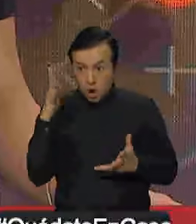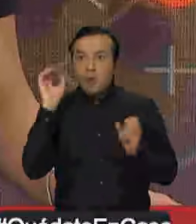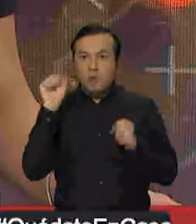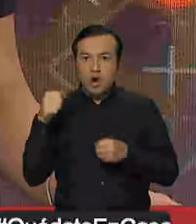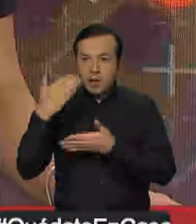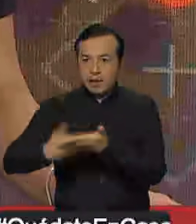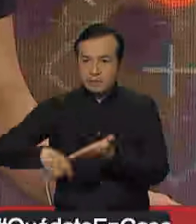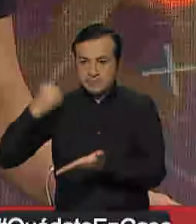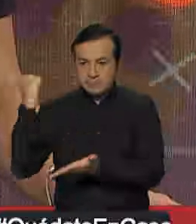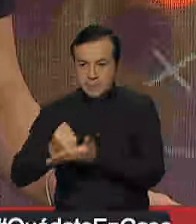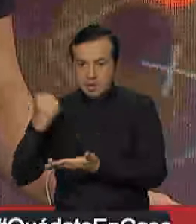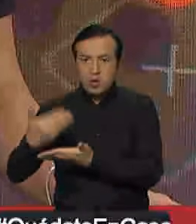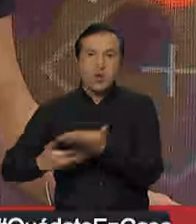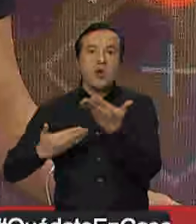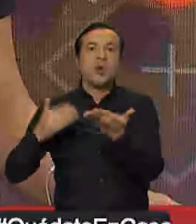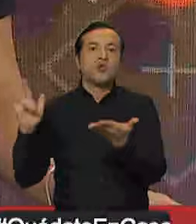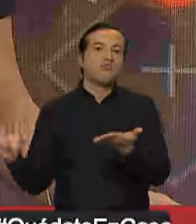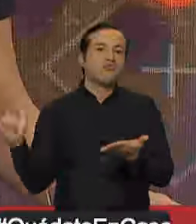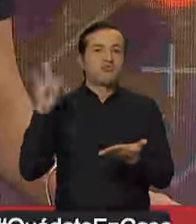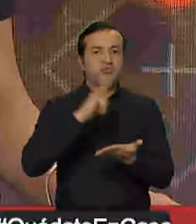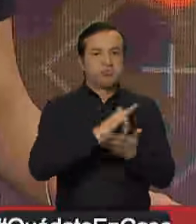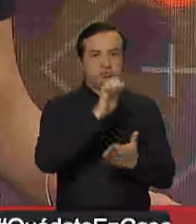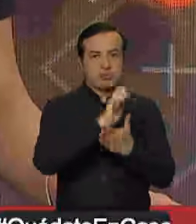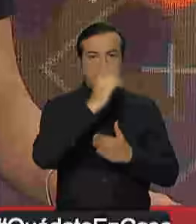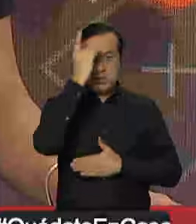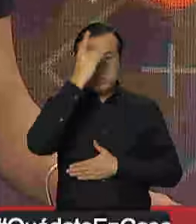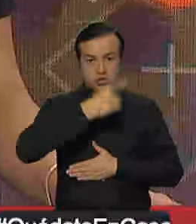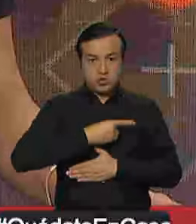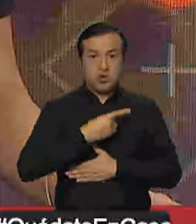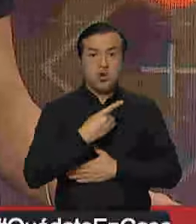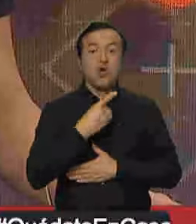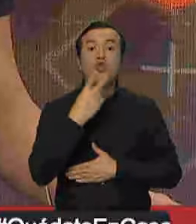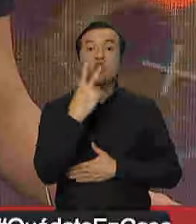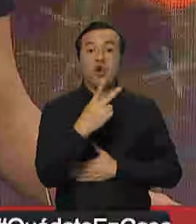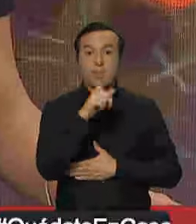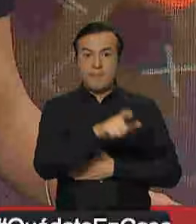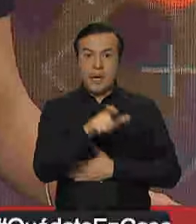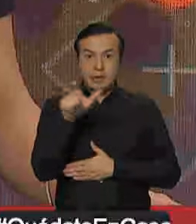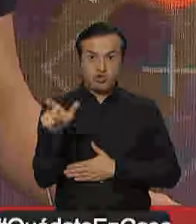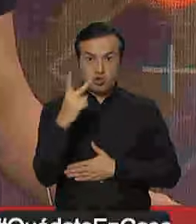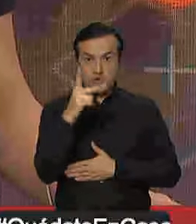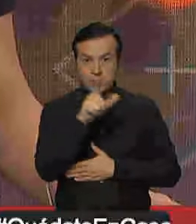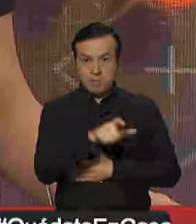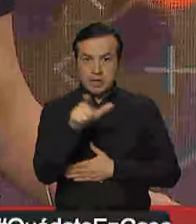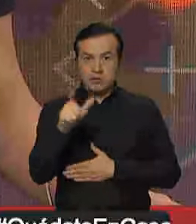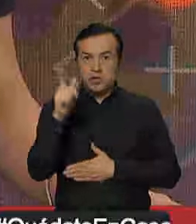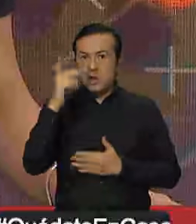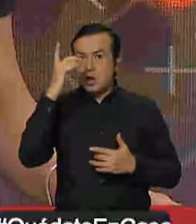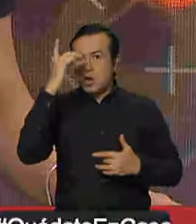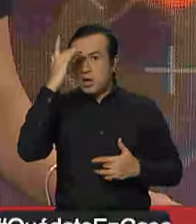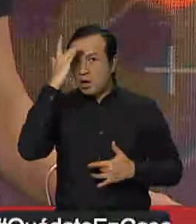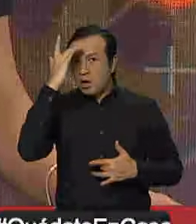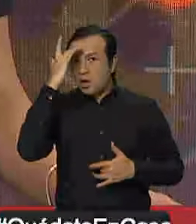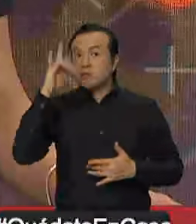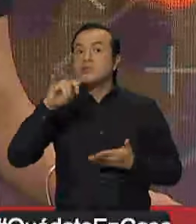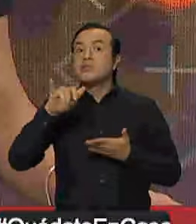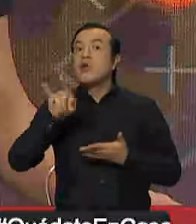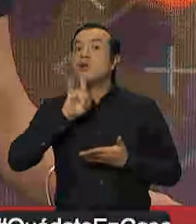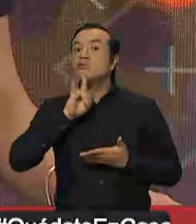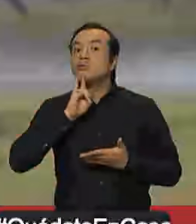coronavirus. Esta decisión la adoptó el COE Nacional en vista de que dos pasajeros positivos con COVID-19 retornaron al país desde Nueva